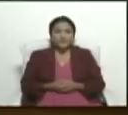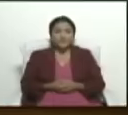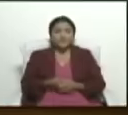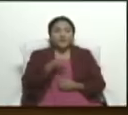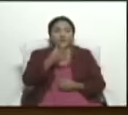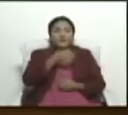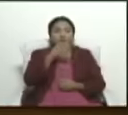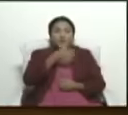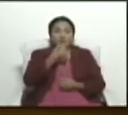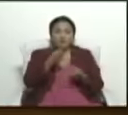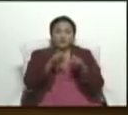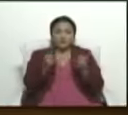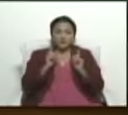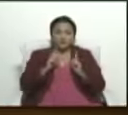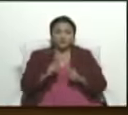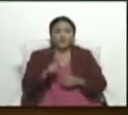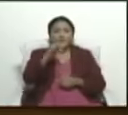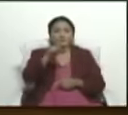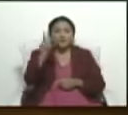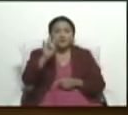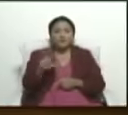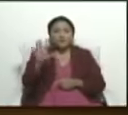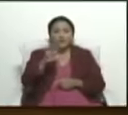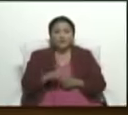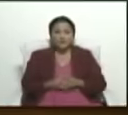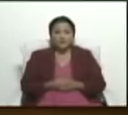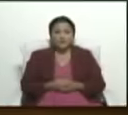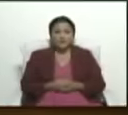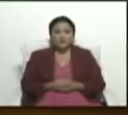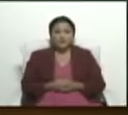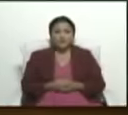Buenas tardes, tengan todos ustedes, pueblo de Venezuela.